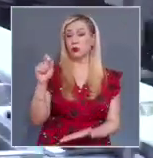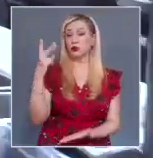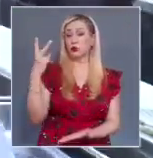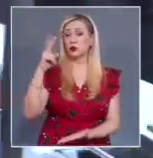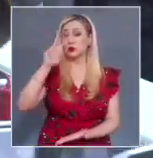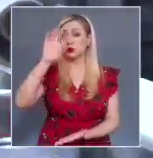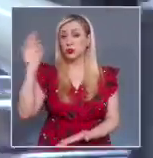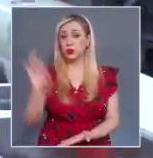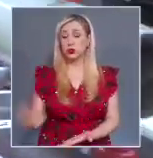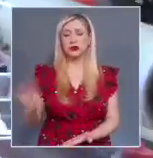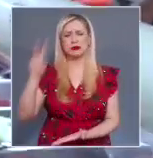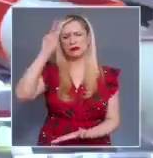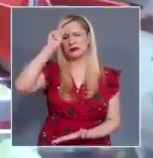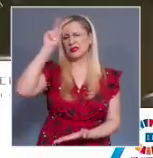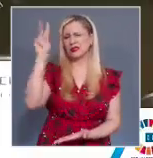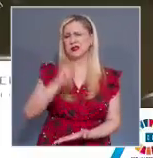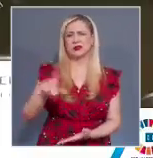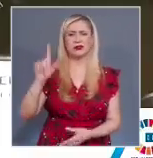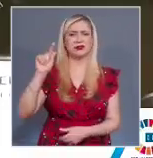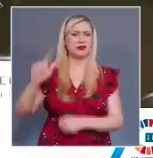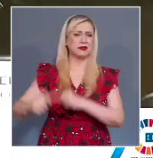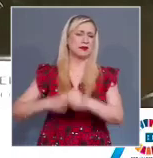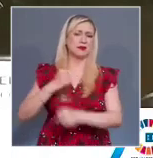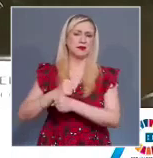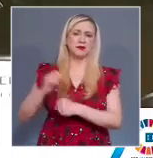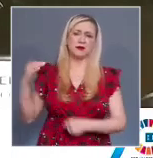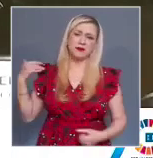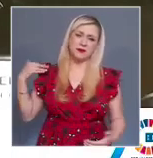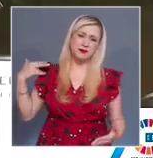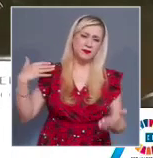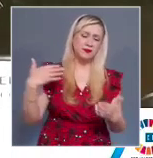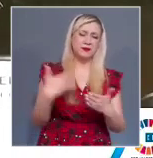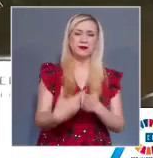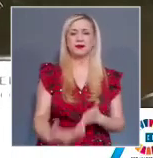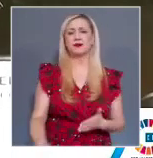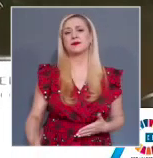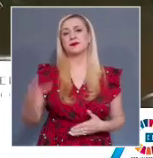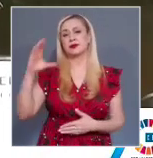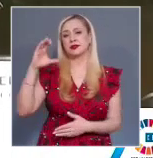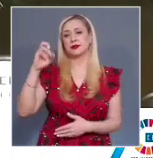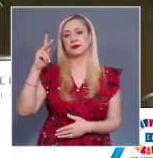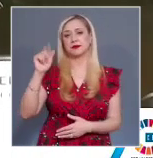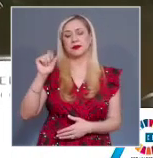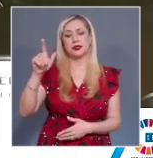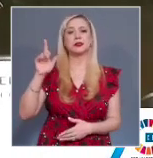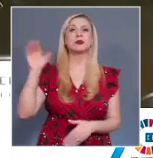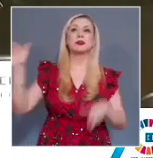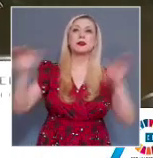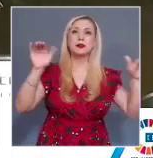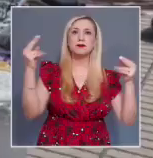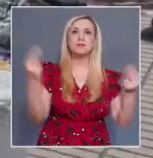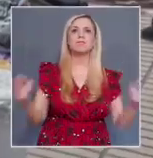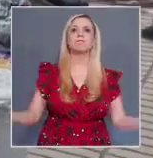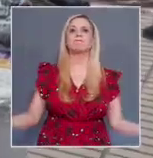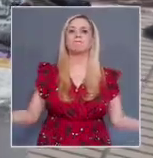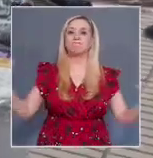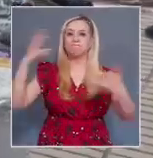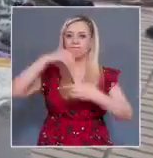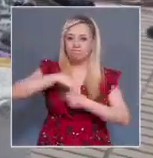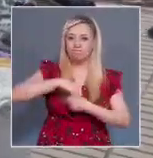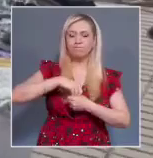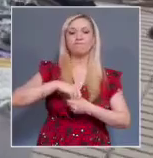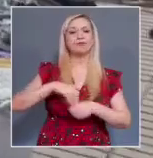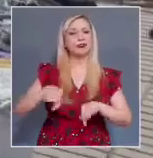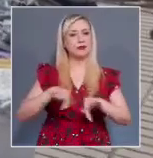los últimos 70 años. Y ante este panorama, la CEPAL convocó un encuentro para promover la inclusión laboral como forma de superar